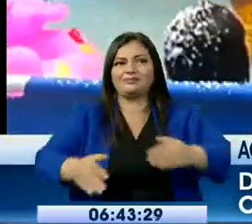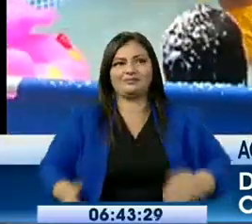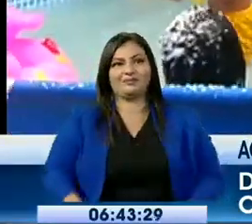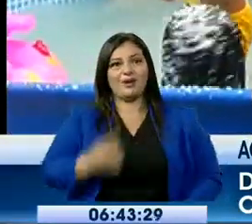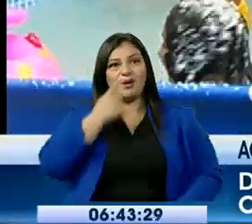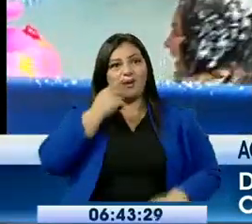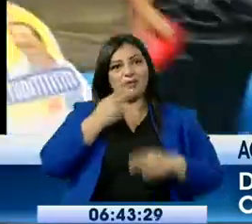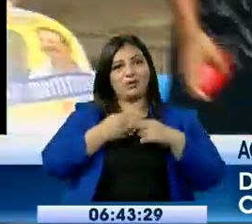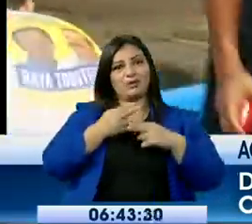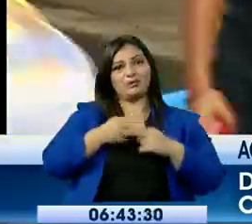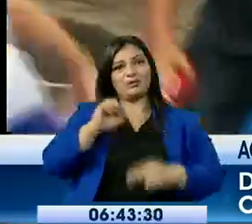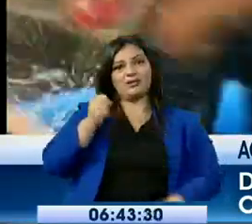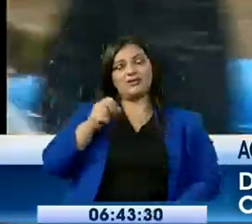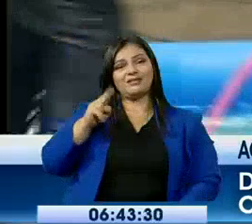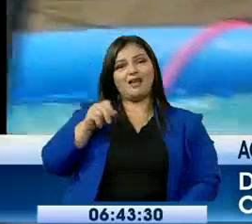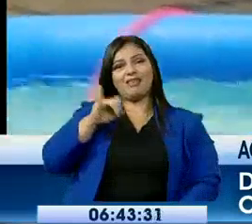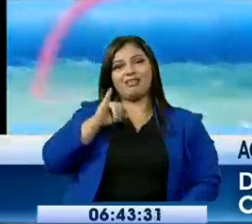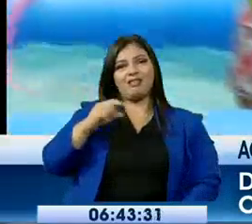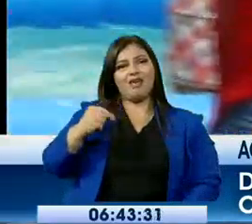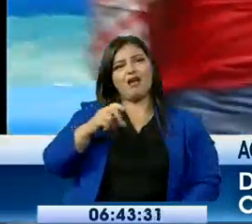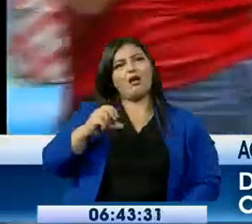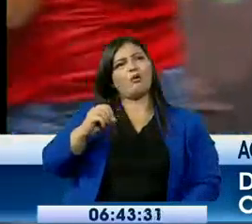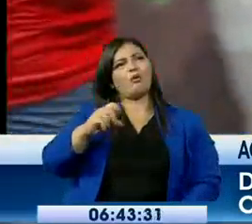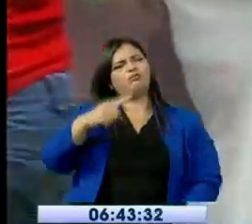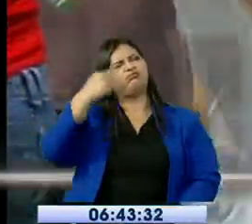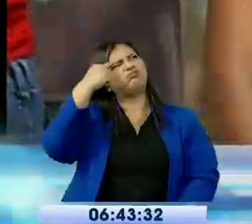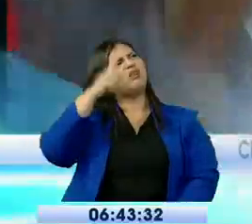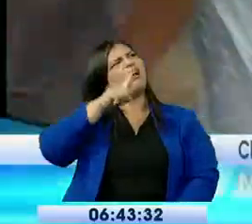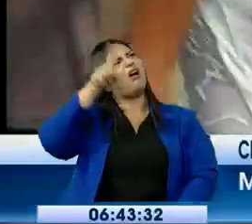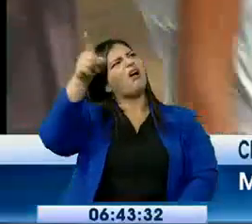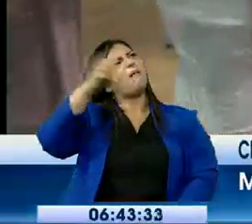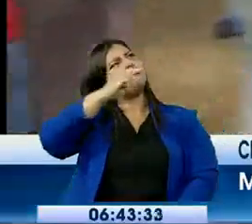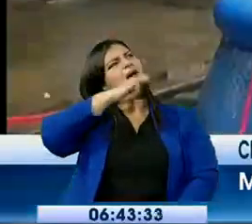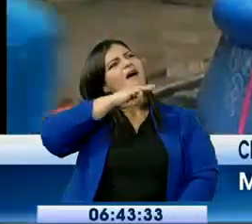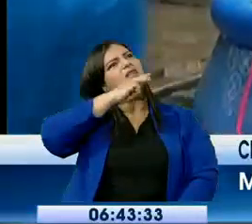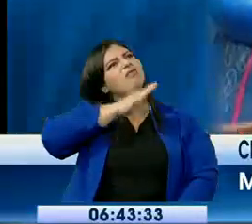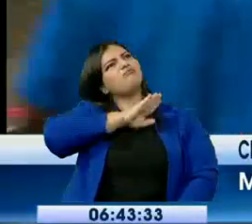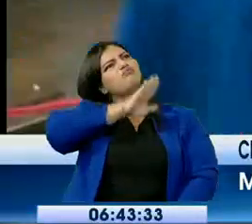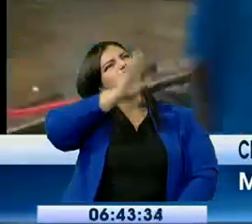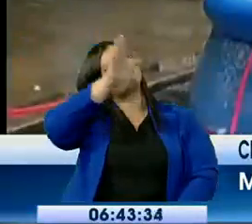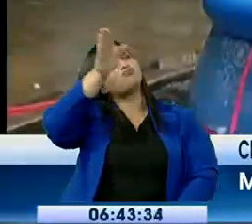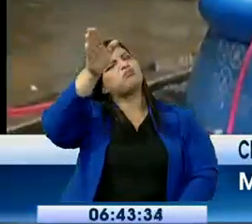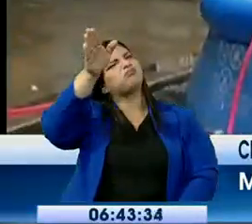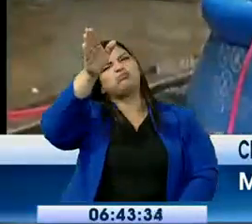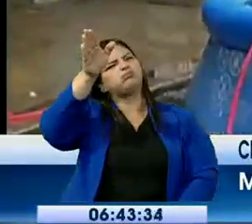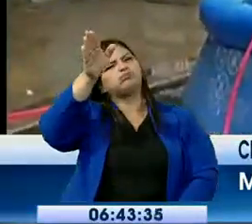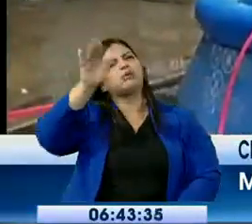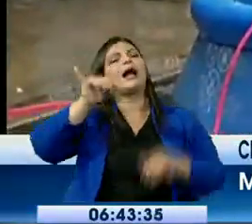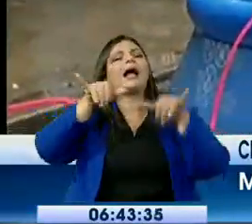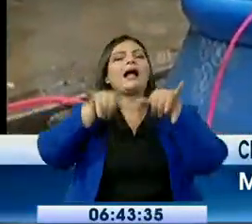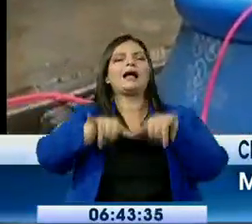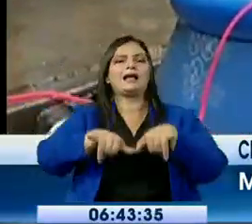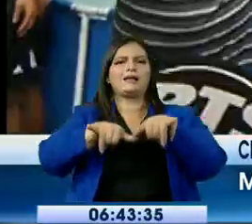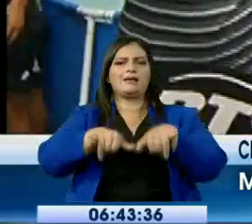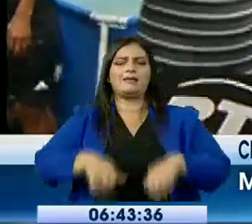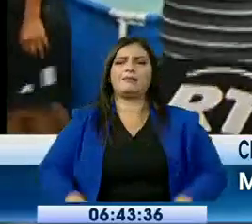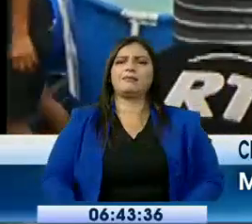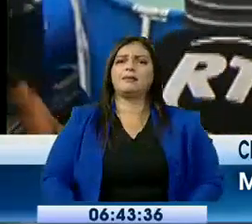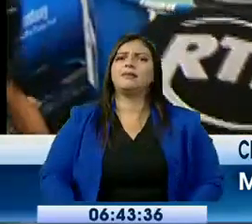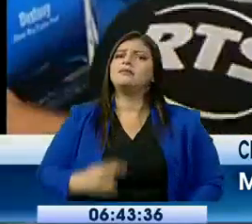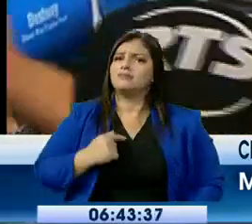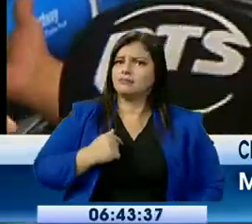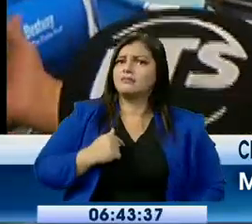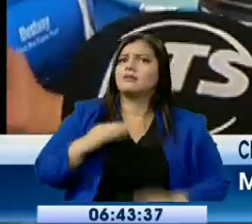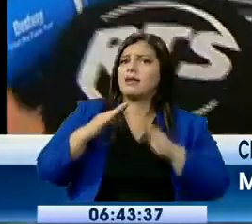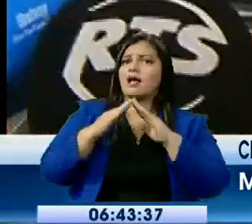de viajar a Manta para emprender la fiesta en su barrio. Nosotros no podíamos ir a Manta porque tenemos casa en Manta, pero preferimos